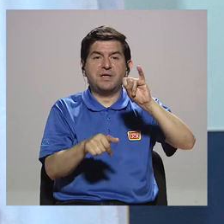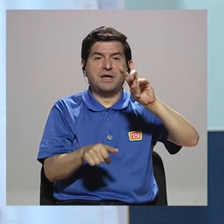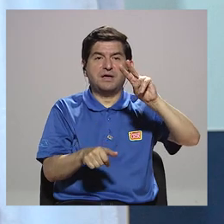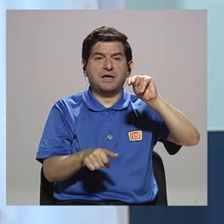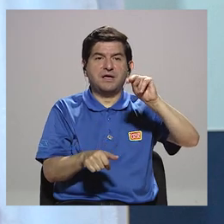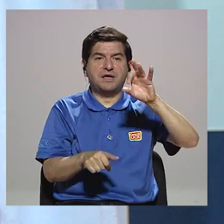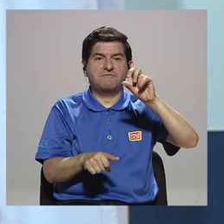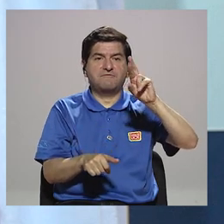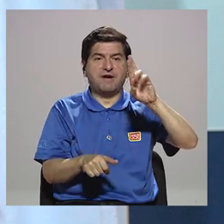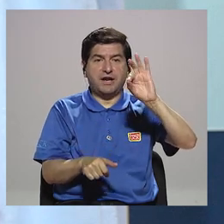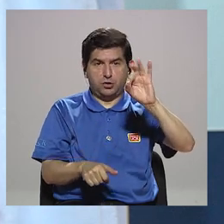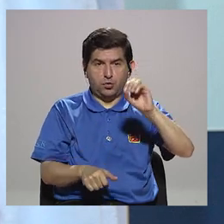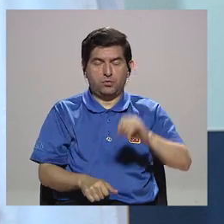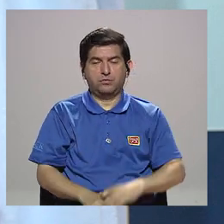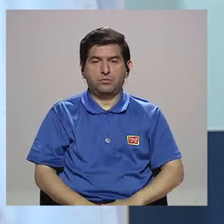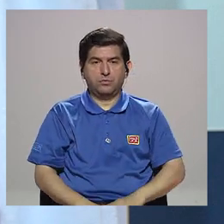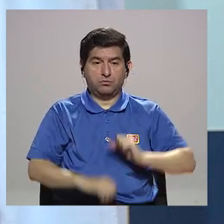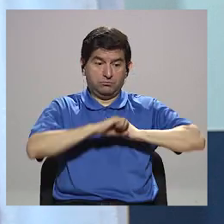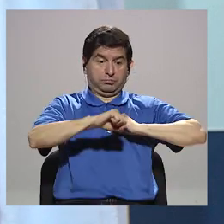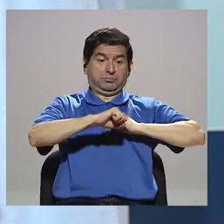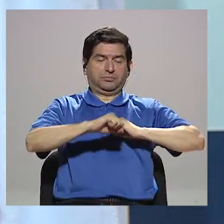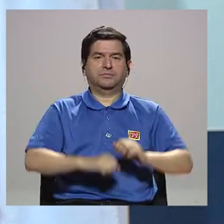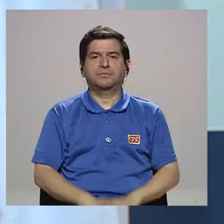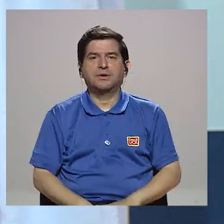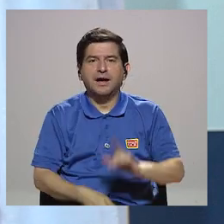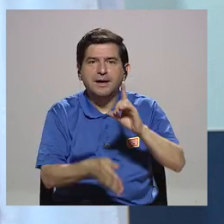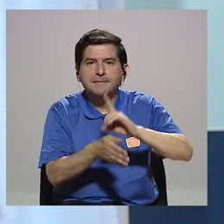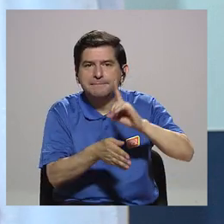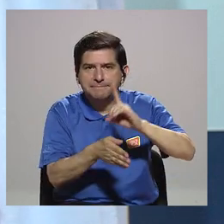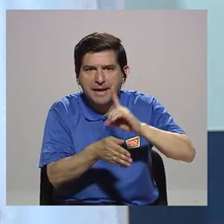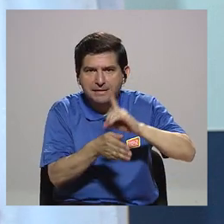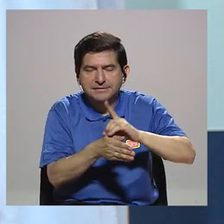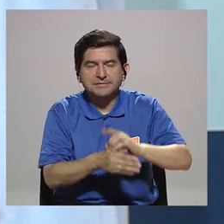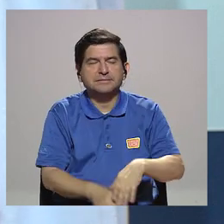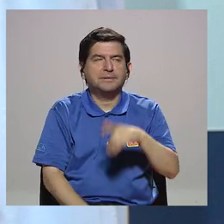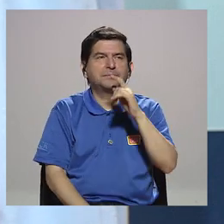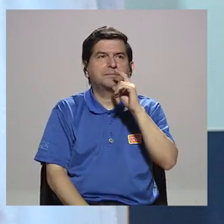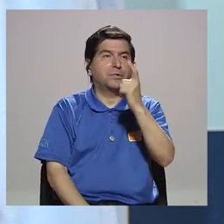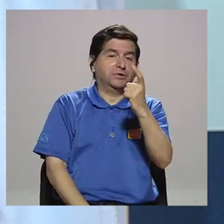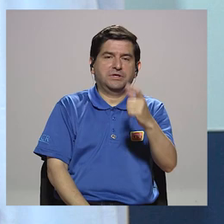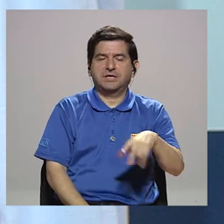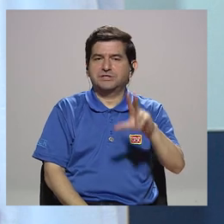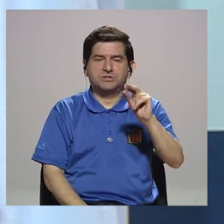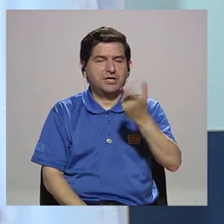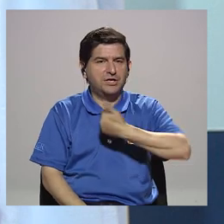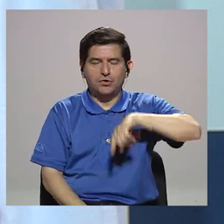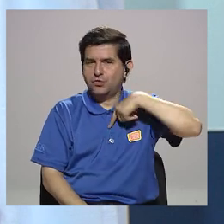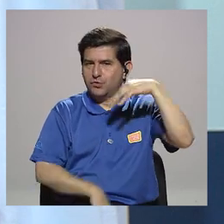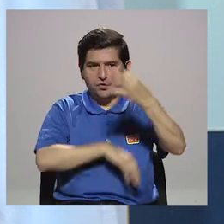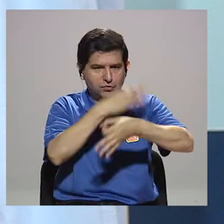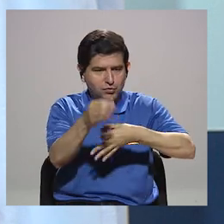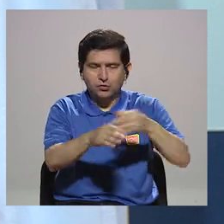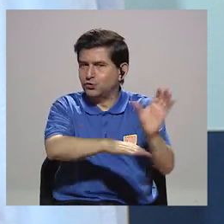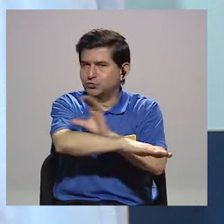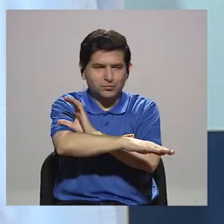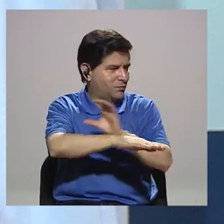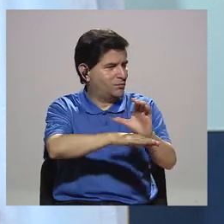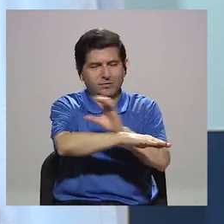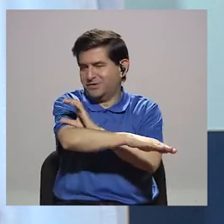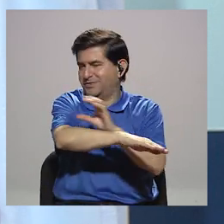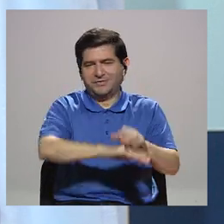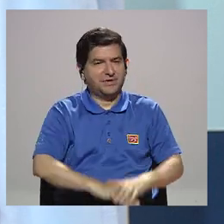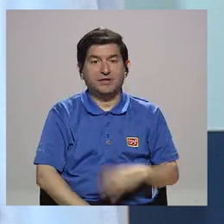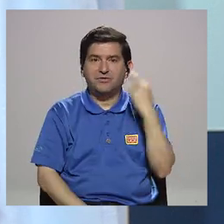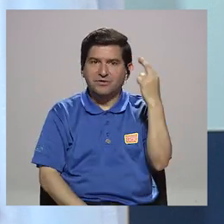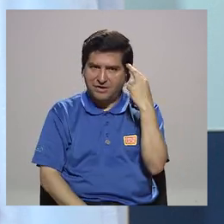también. Okay. Entonces, en medicina, bueno, por dicha, no hemos podido ser sustituidos por las